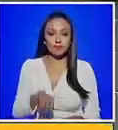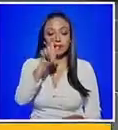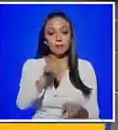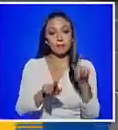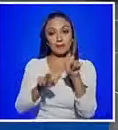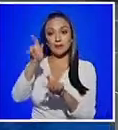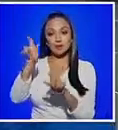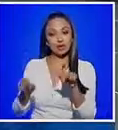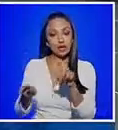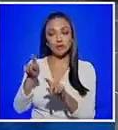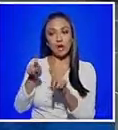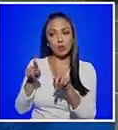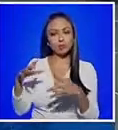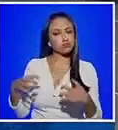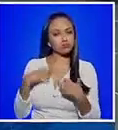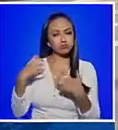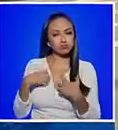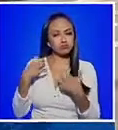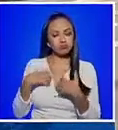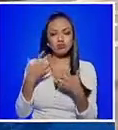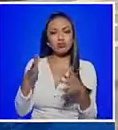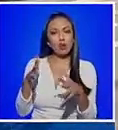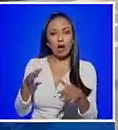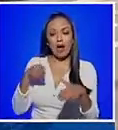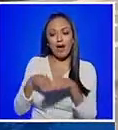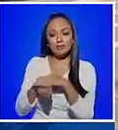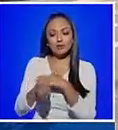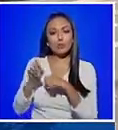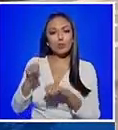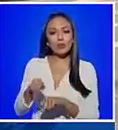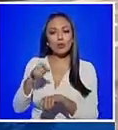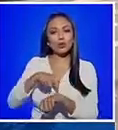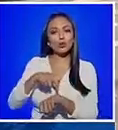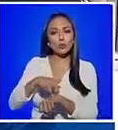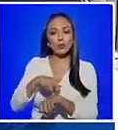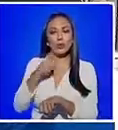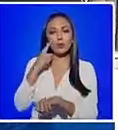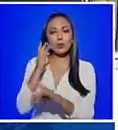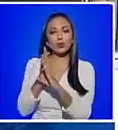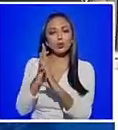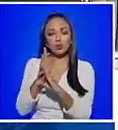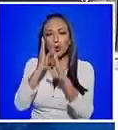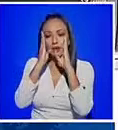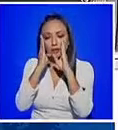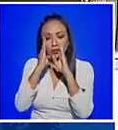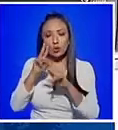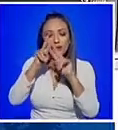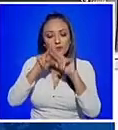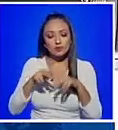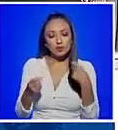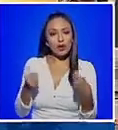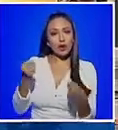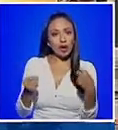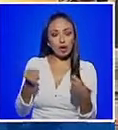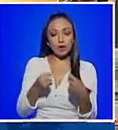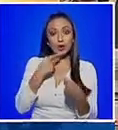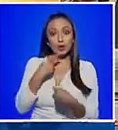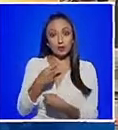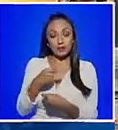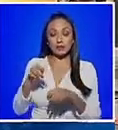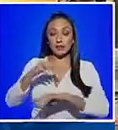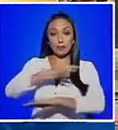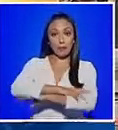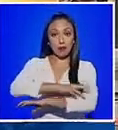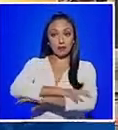Usuarios se quejan por la falta de acceso a turnos para la revisión vehicular en Quito. Aseguran que la plataforma de la